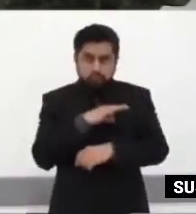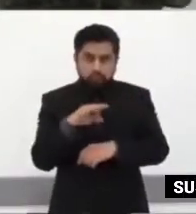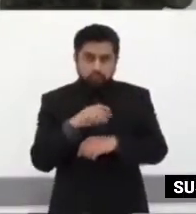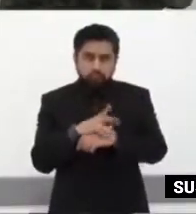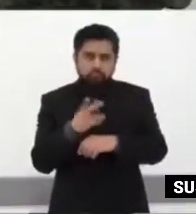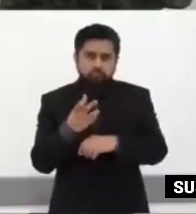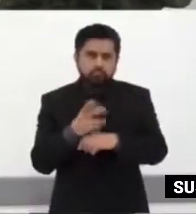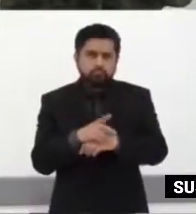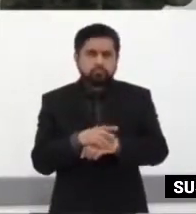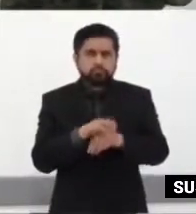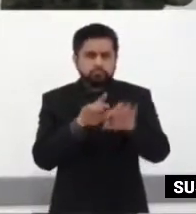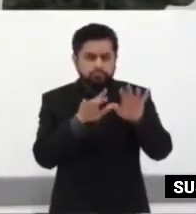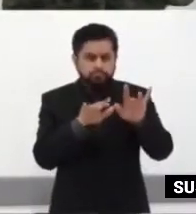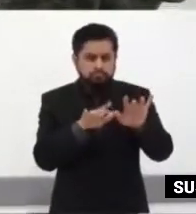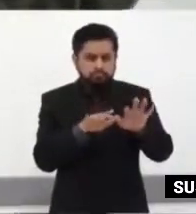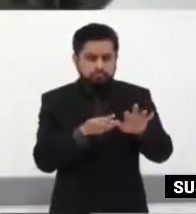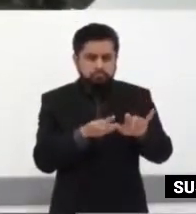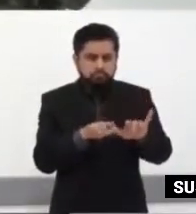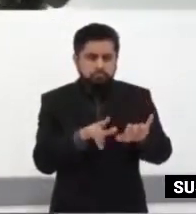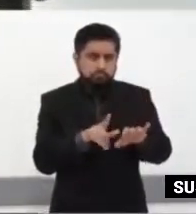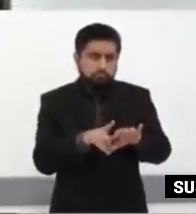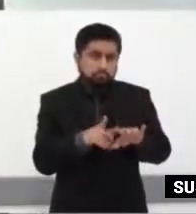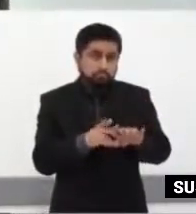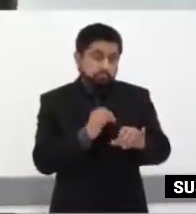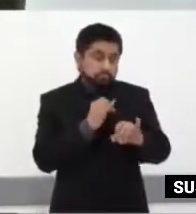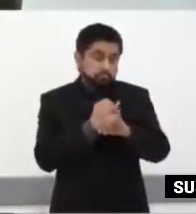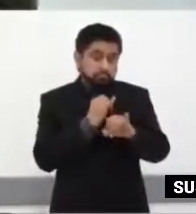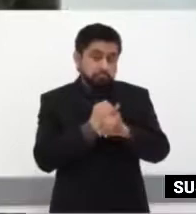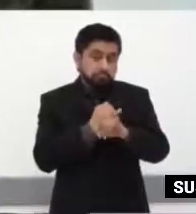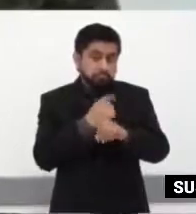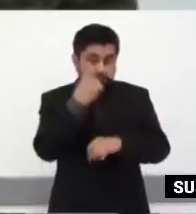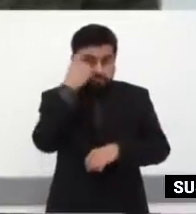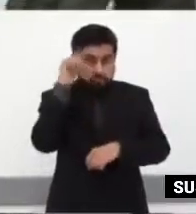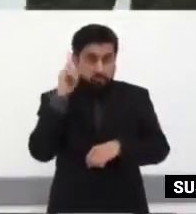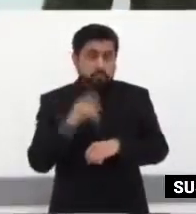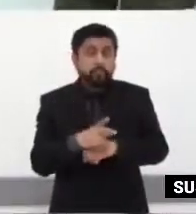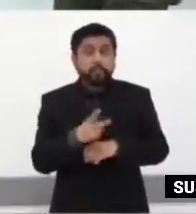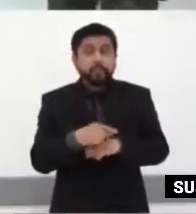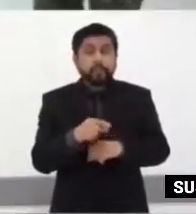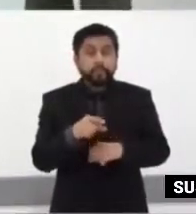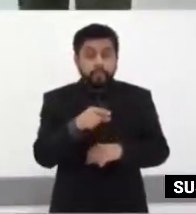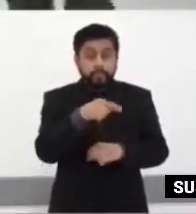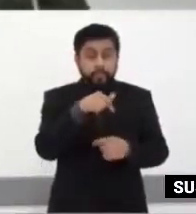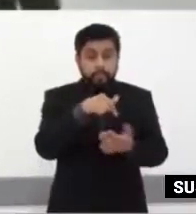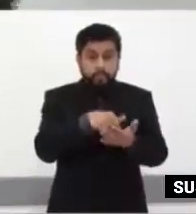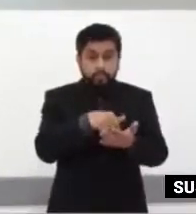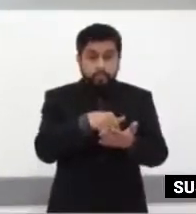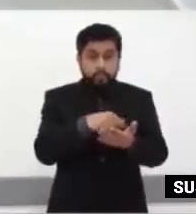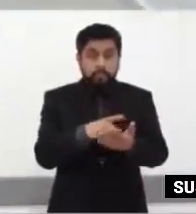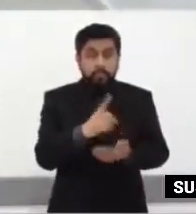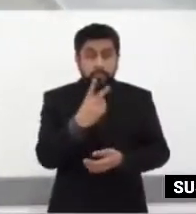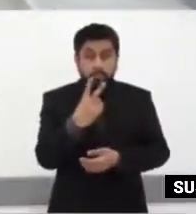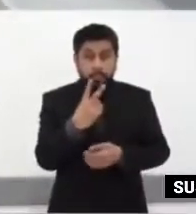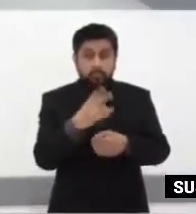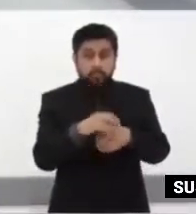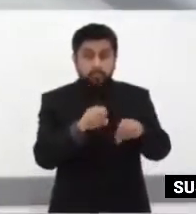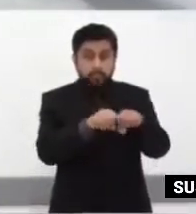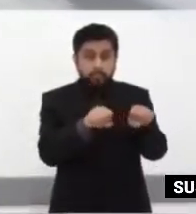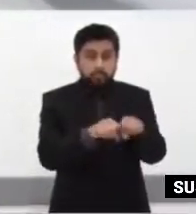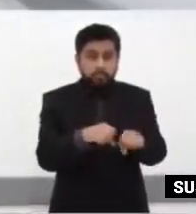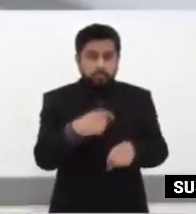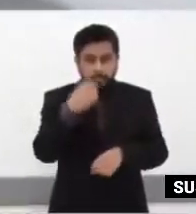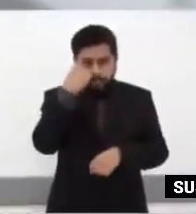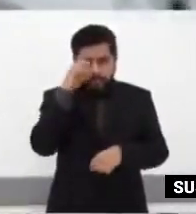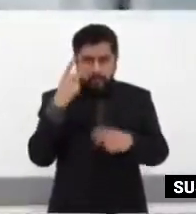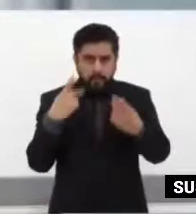ingresar sus notas médicas en el expediente electrónico. Estas dos cubículos siguen siendo para pacientes que no requieren de ventilación